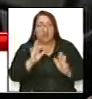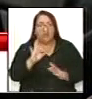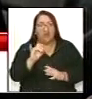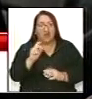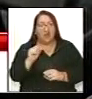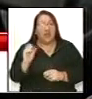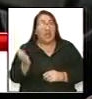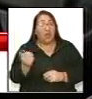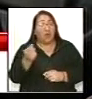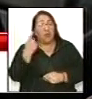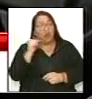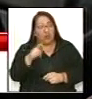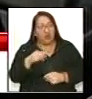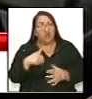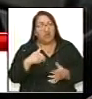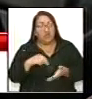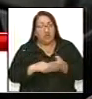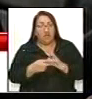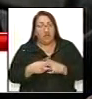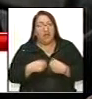lucro. Pero por eso es que se debería